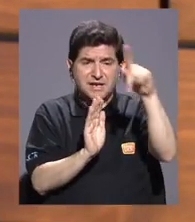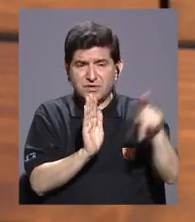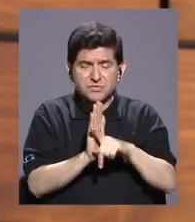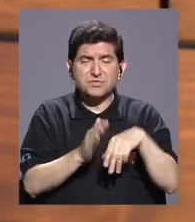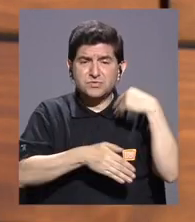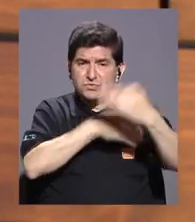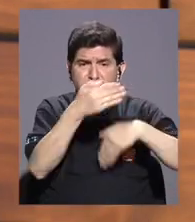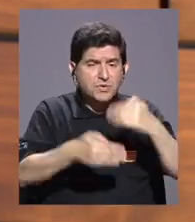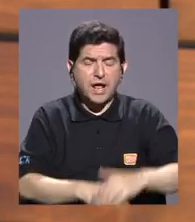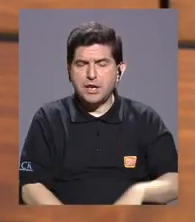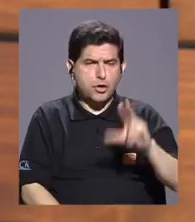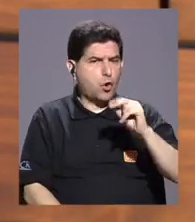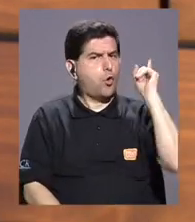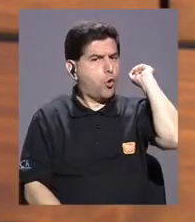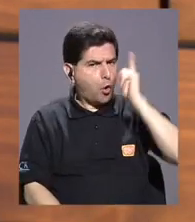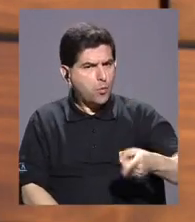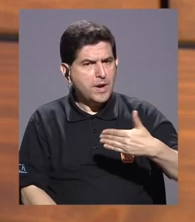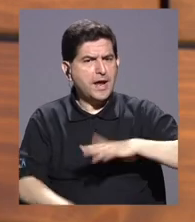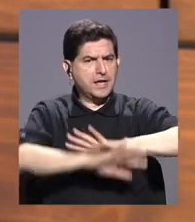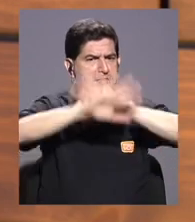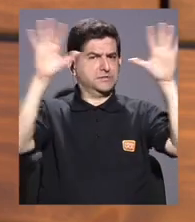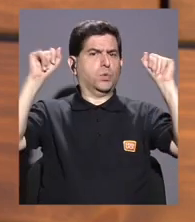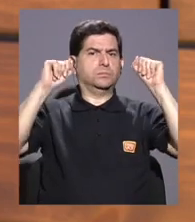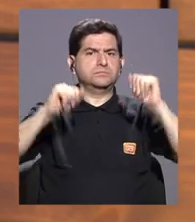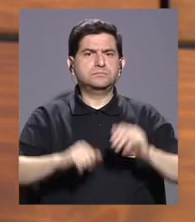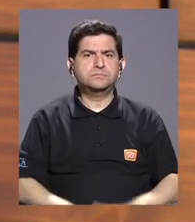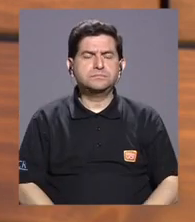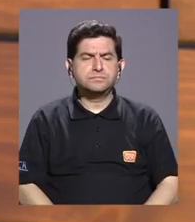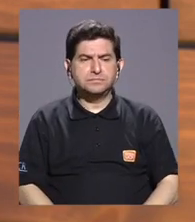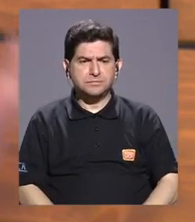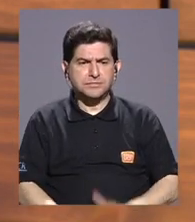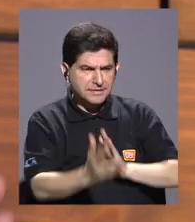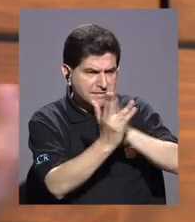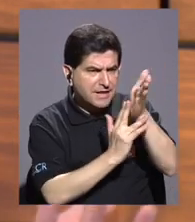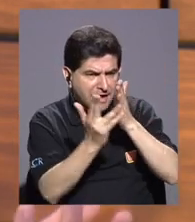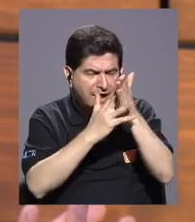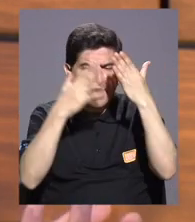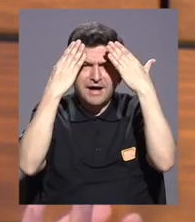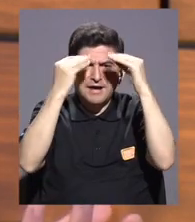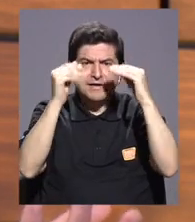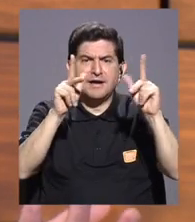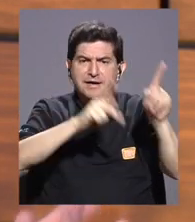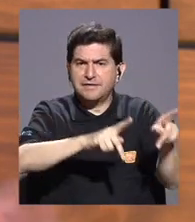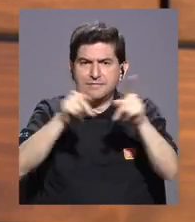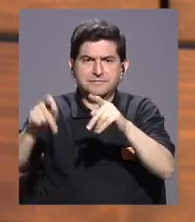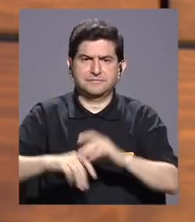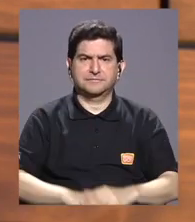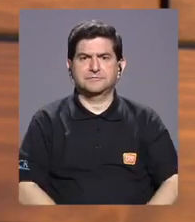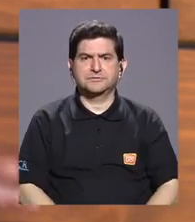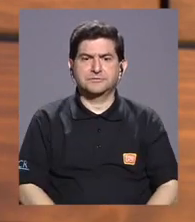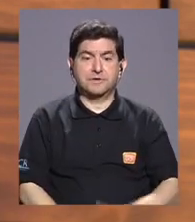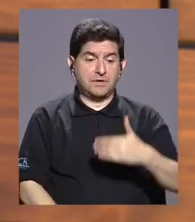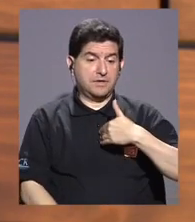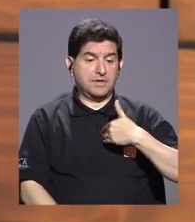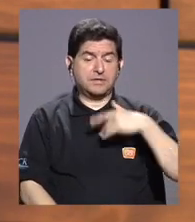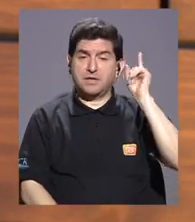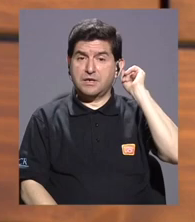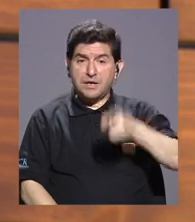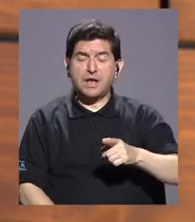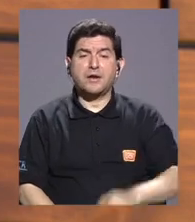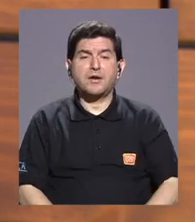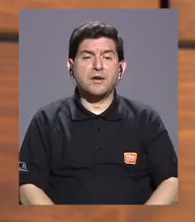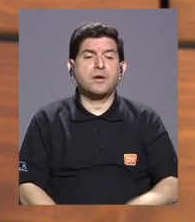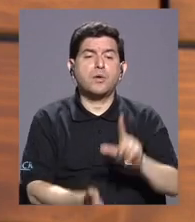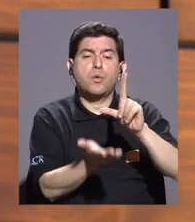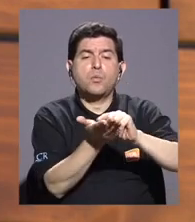una obligación de transparencia de tener accesible esta información a la ciudadanía y entonces que exista la obligación